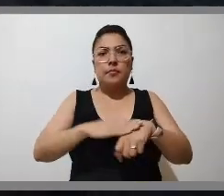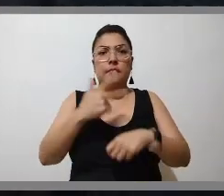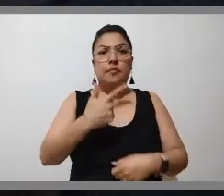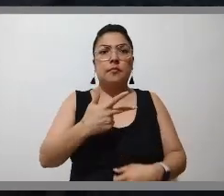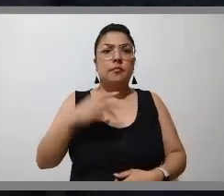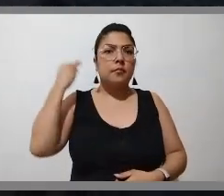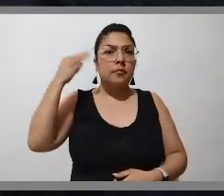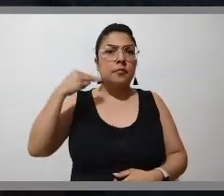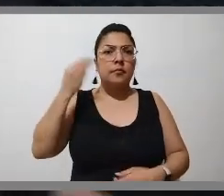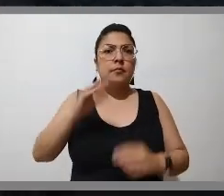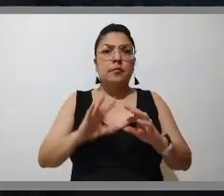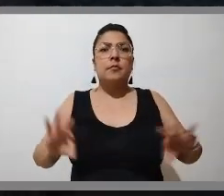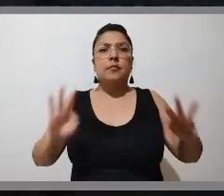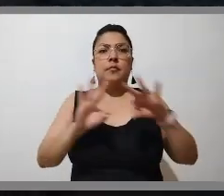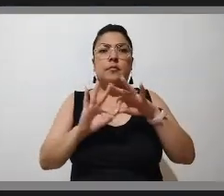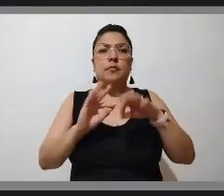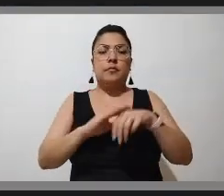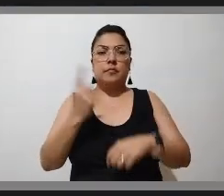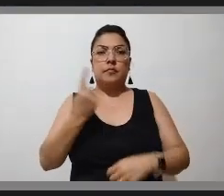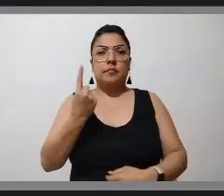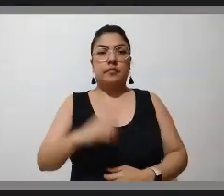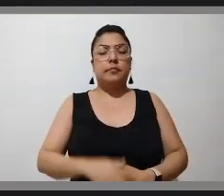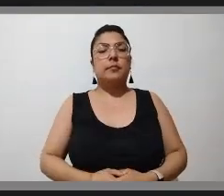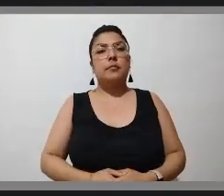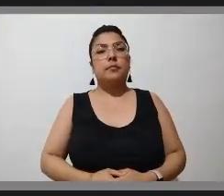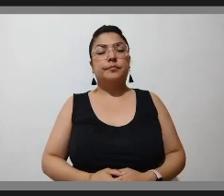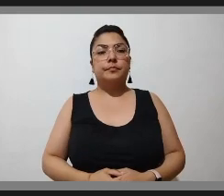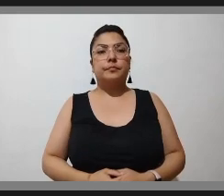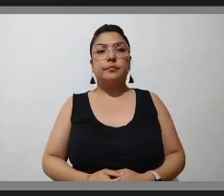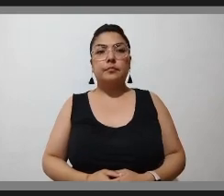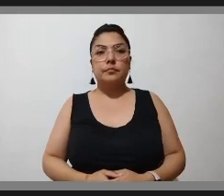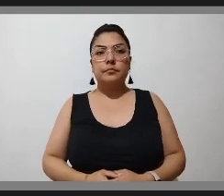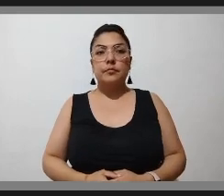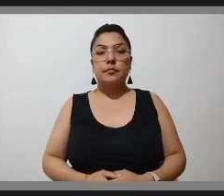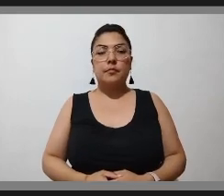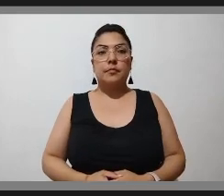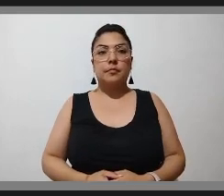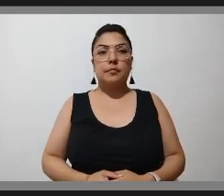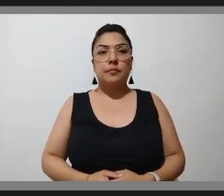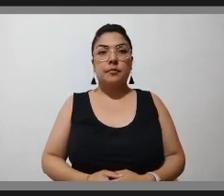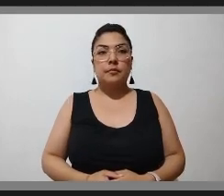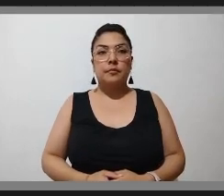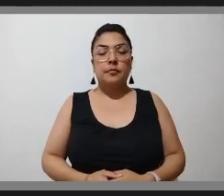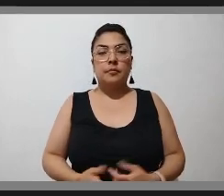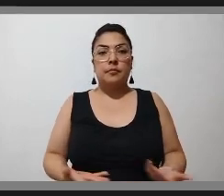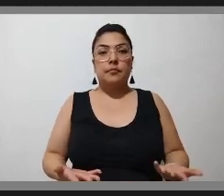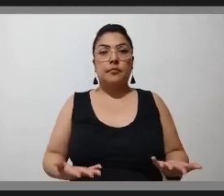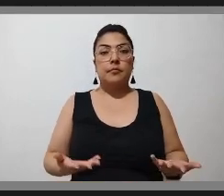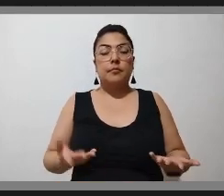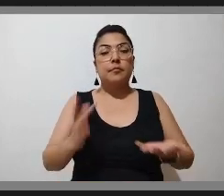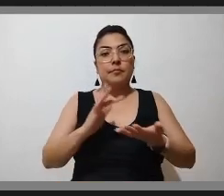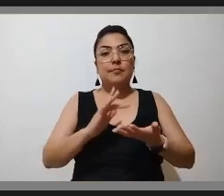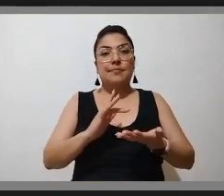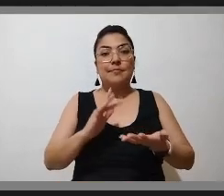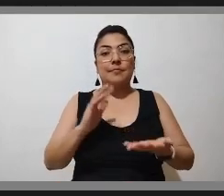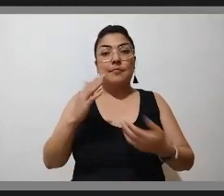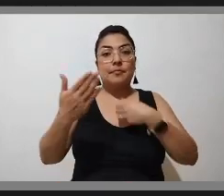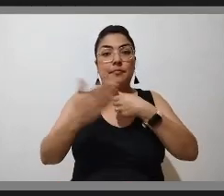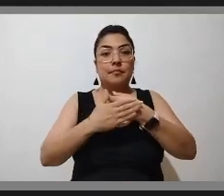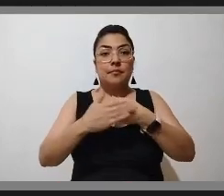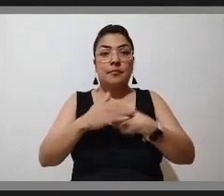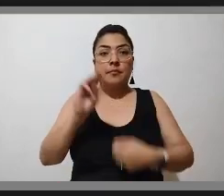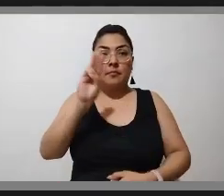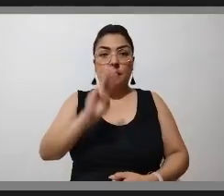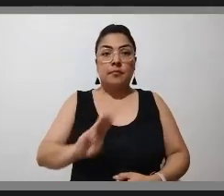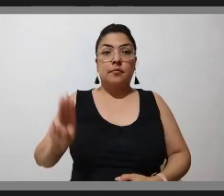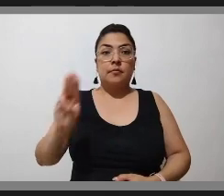marzo en la historia del país? Claro que sí, con mucho gusto, Alejandra. Pues realmente el